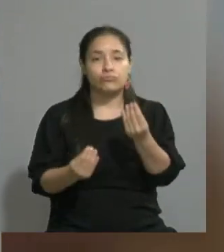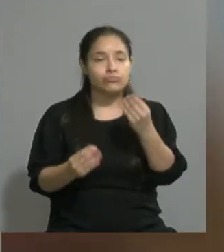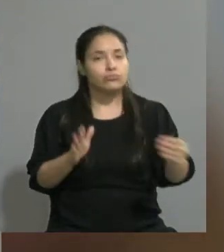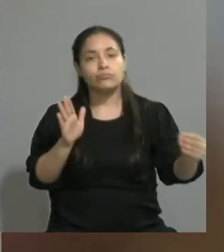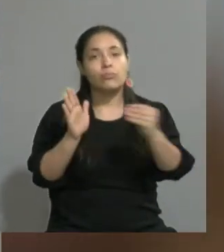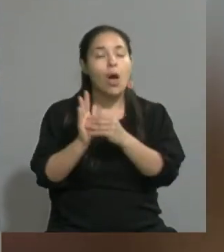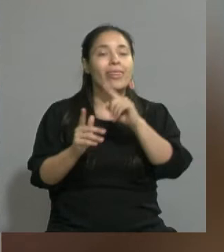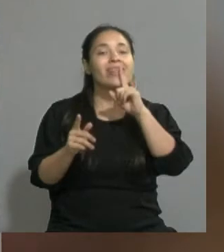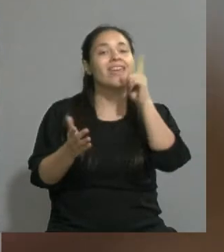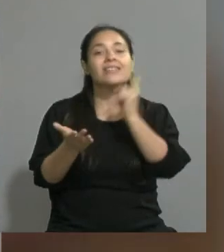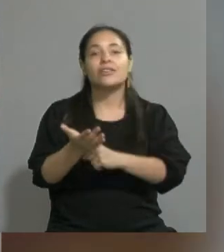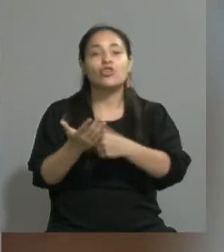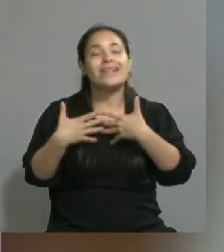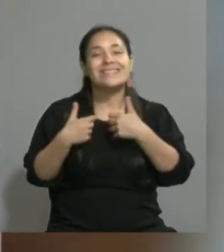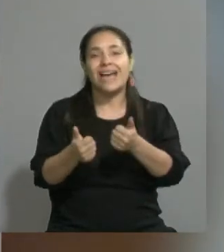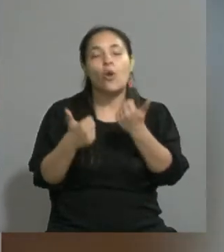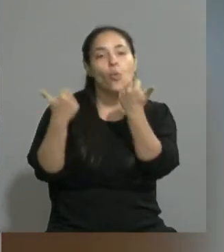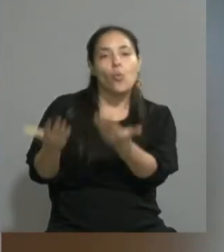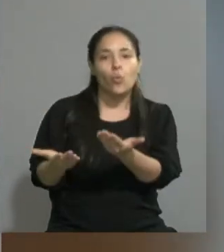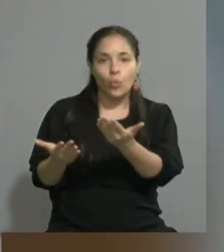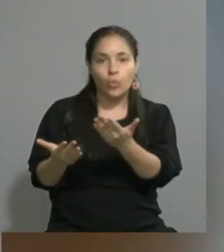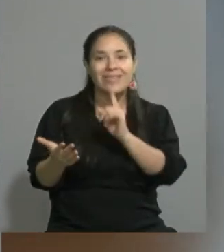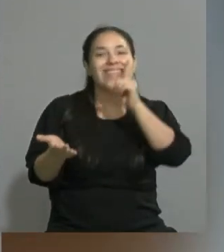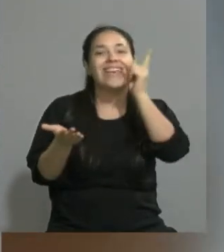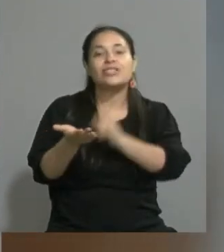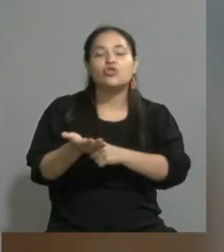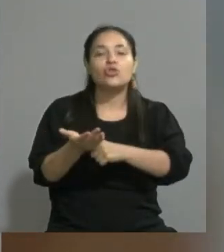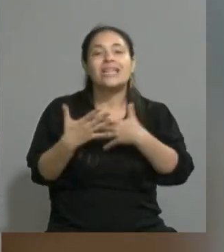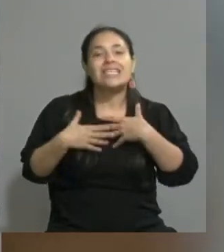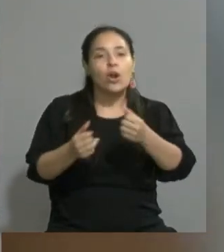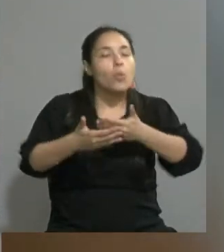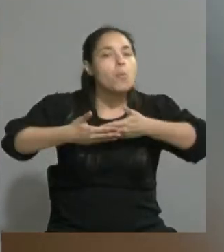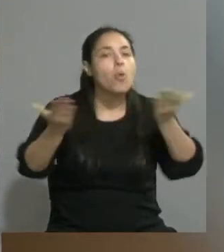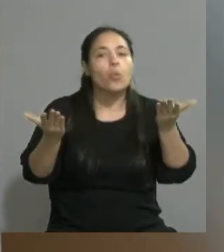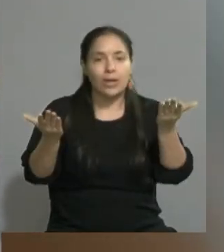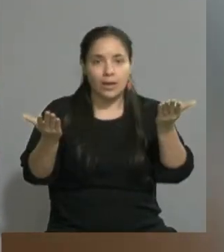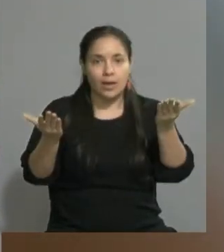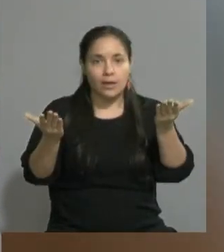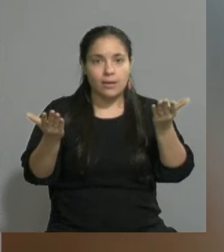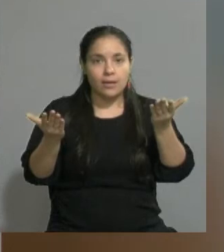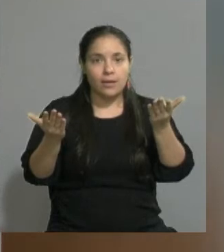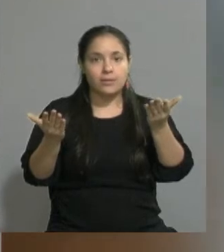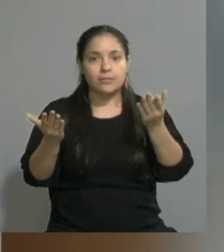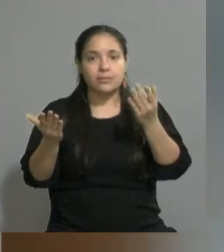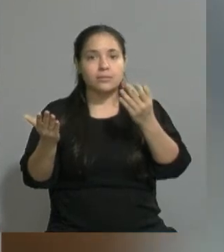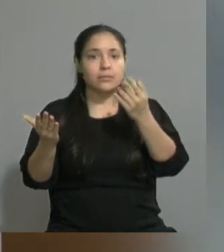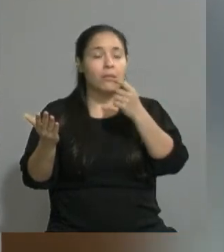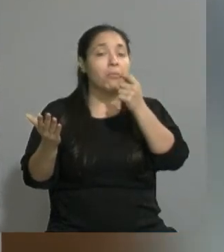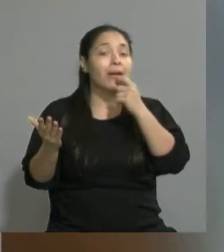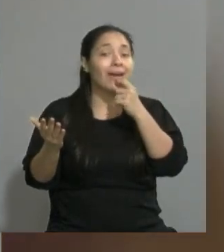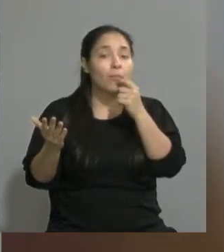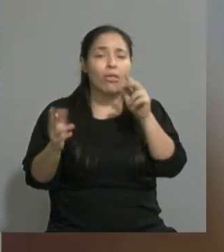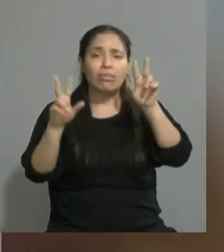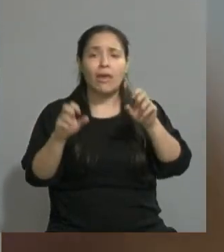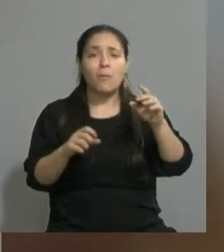implementar políticas sanitarias. Cuando se habla de política de salud pública, se excluye, no se dice una